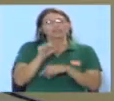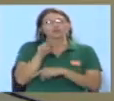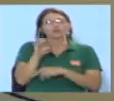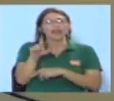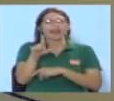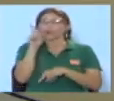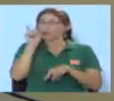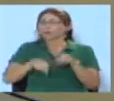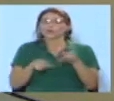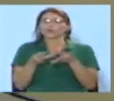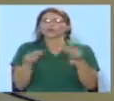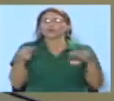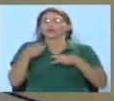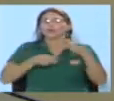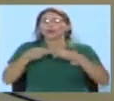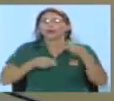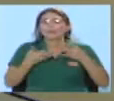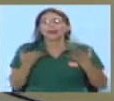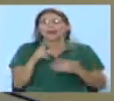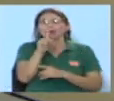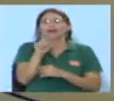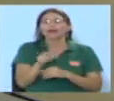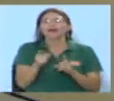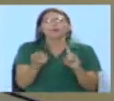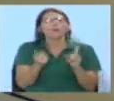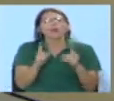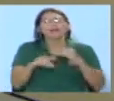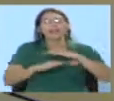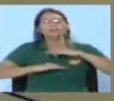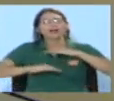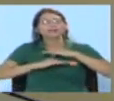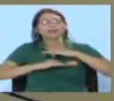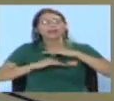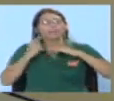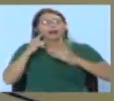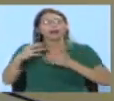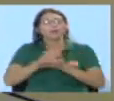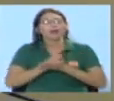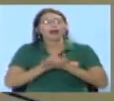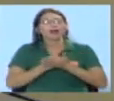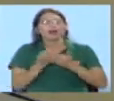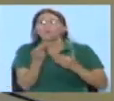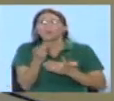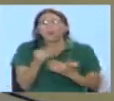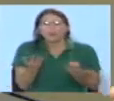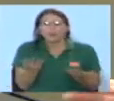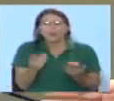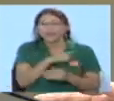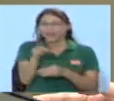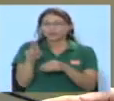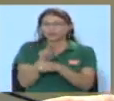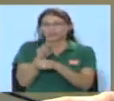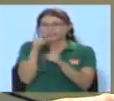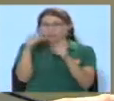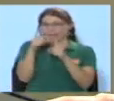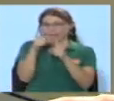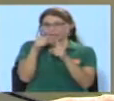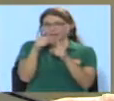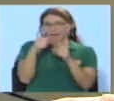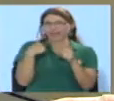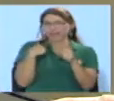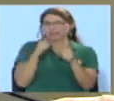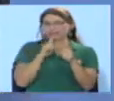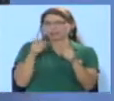es la base sobre la cual se cobra, porque ellos dicen que es, inclusive utilizan un término que a mí no me parece, que